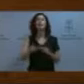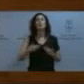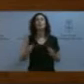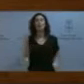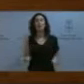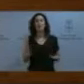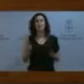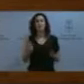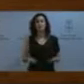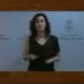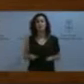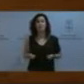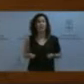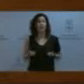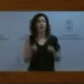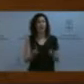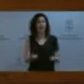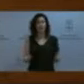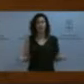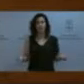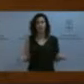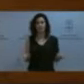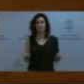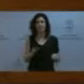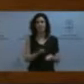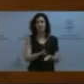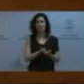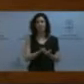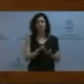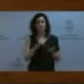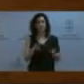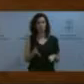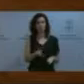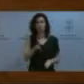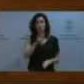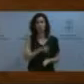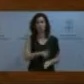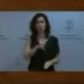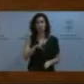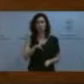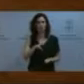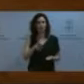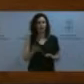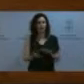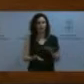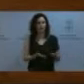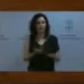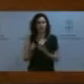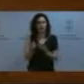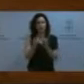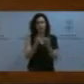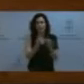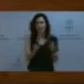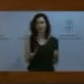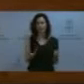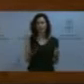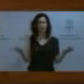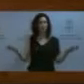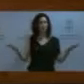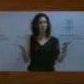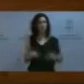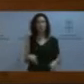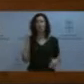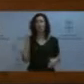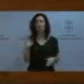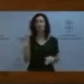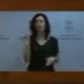prestar servicio a aquellas zonas que en este momento son insuficientes, no existen o no